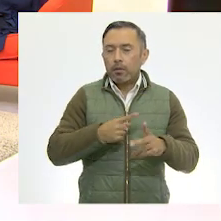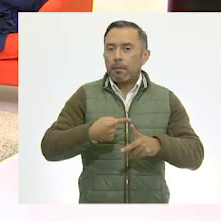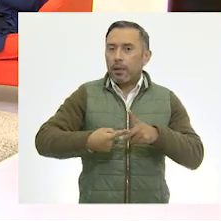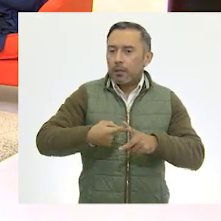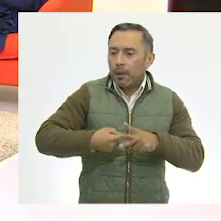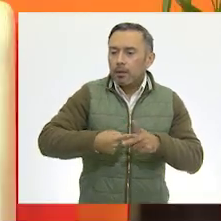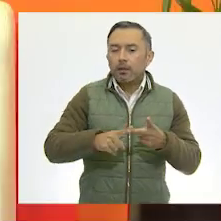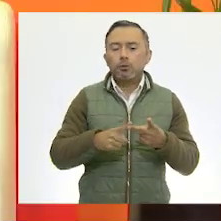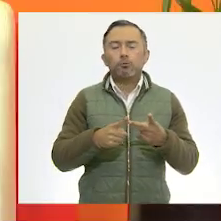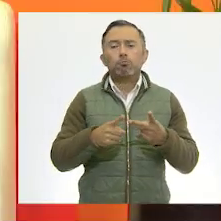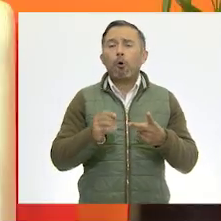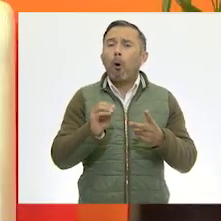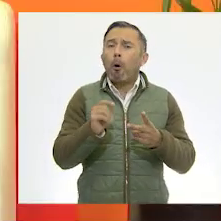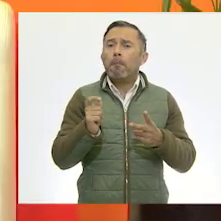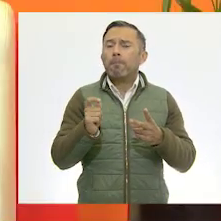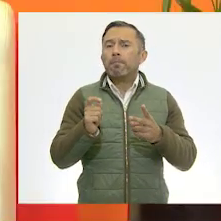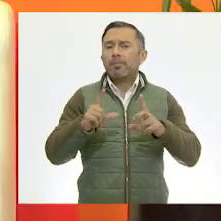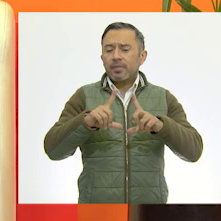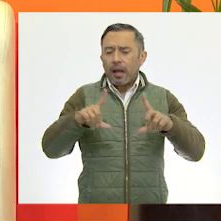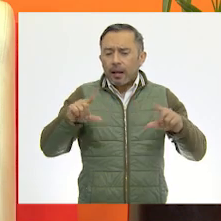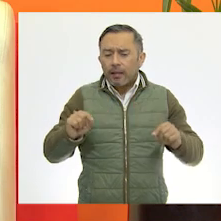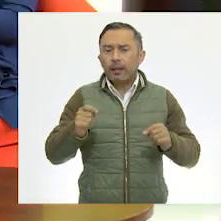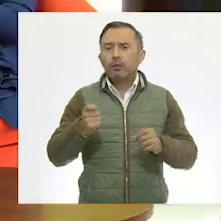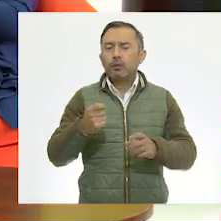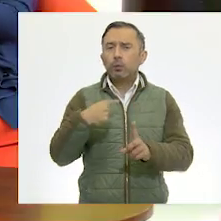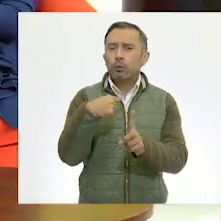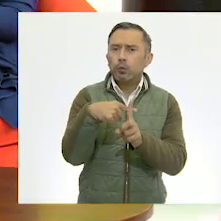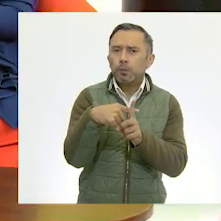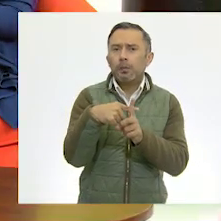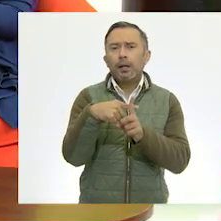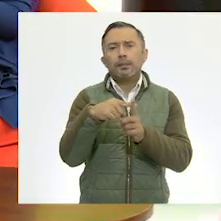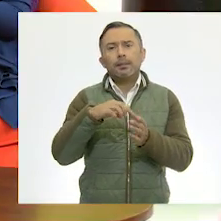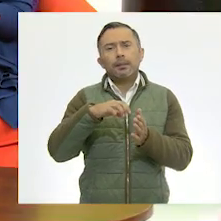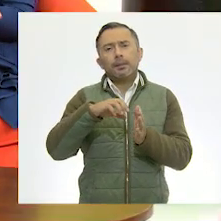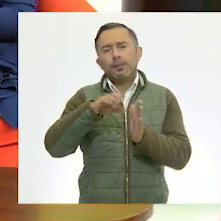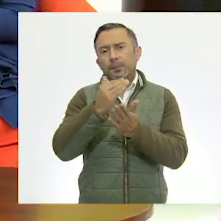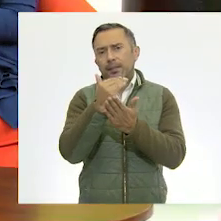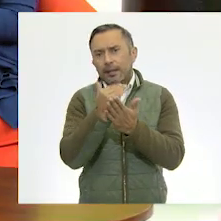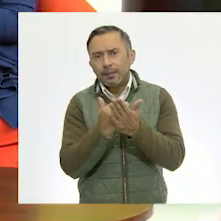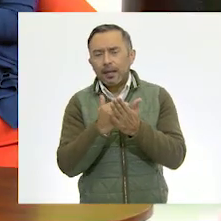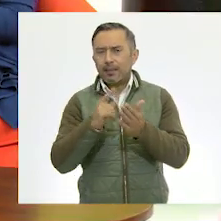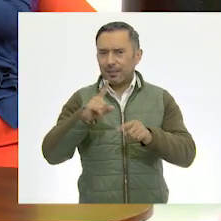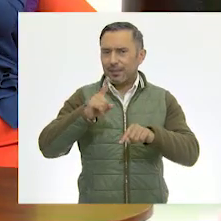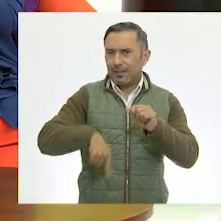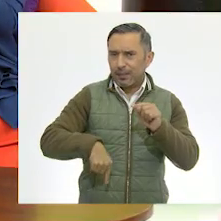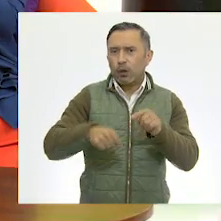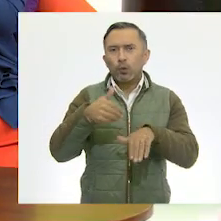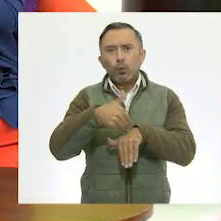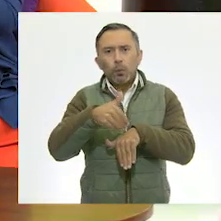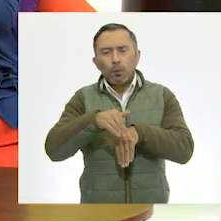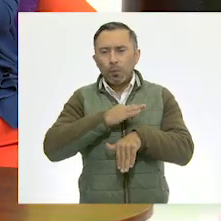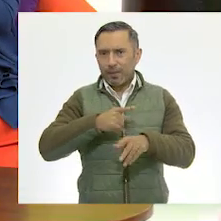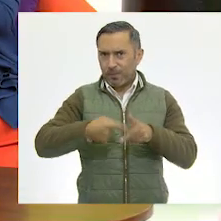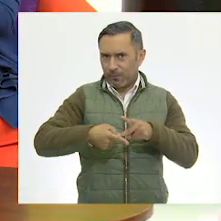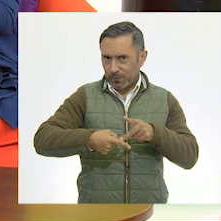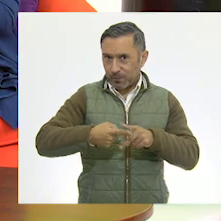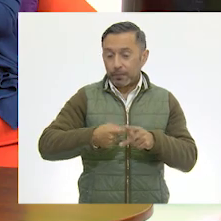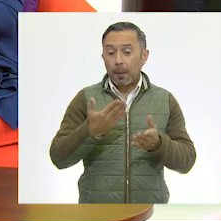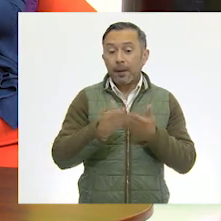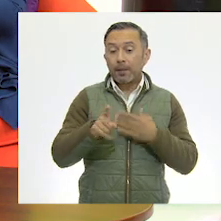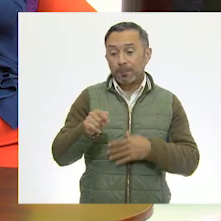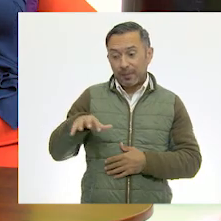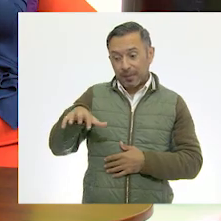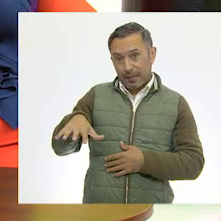tener tarjetas con sumas, con restas, con los números, también para realizar operaciones. En el espacio de